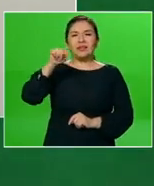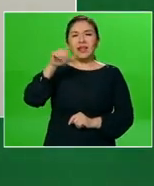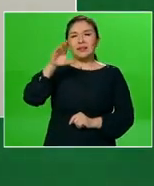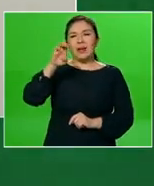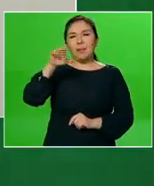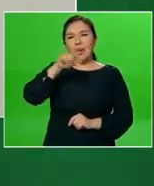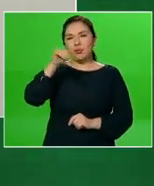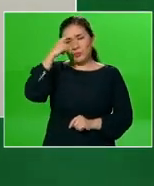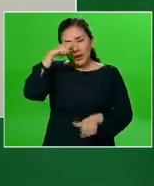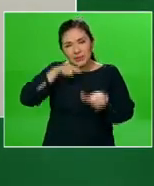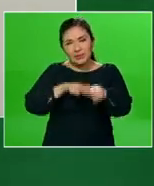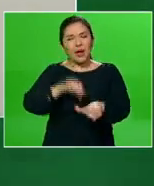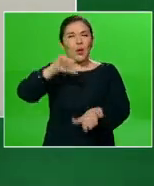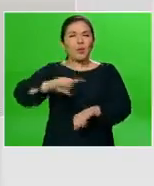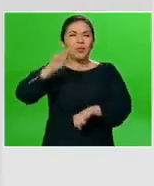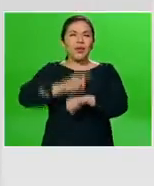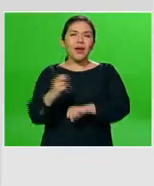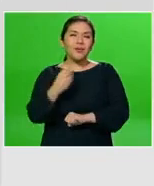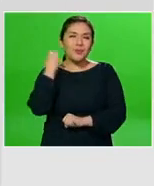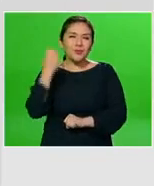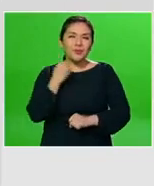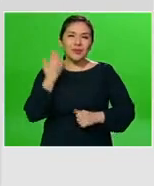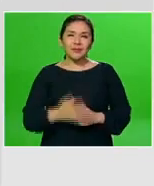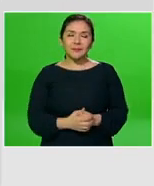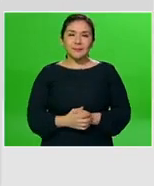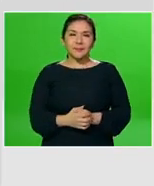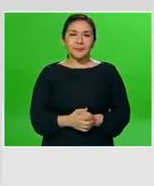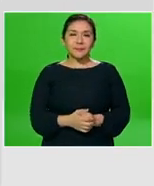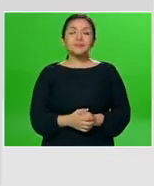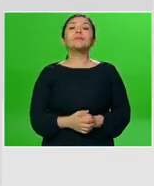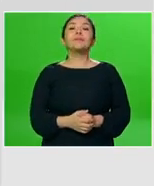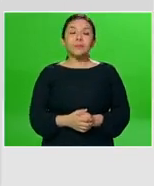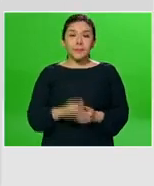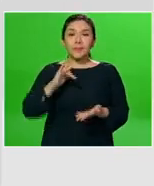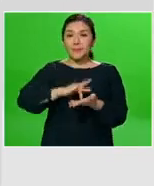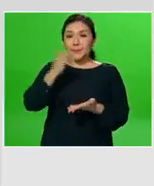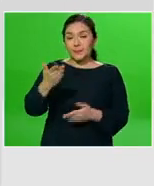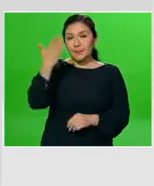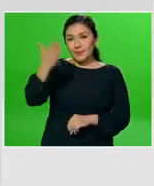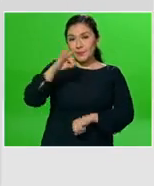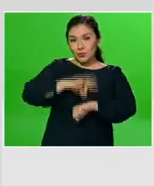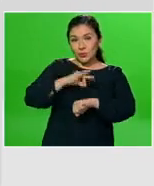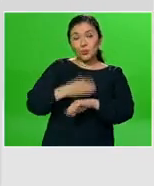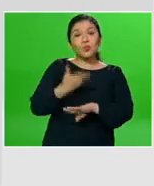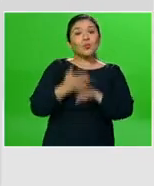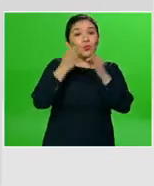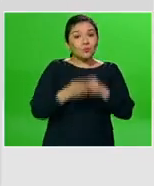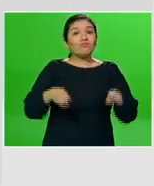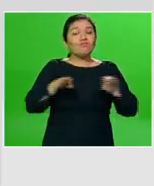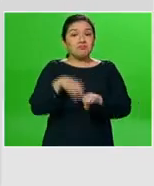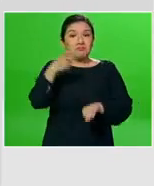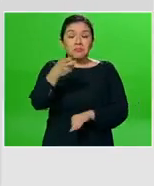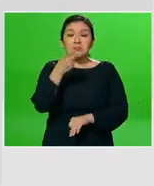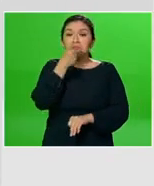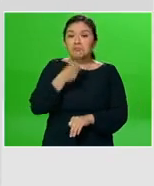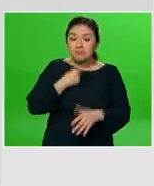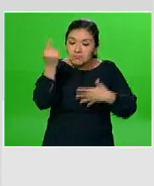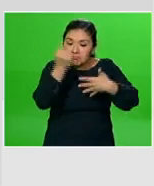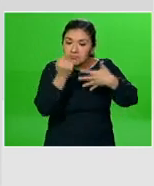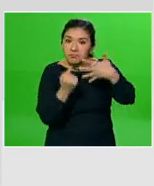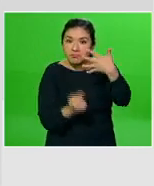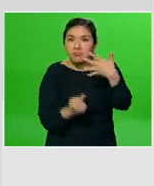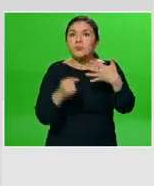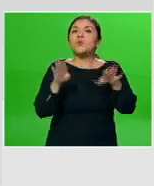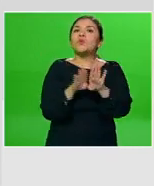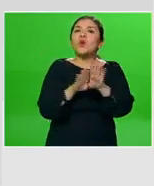continuar con la programación de hoy muchas gracias actor muy importante todo lo que nos comenta sobre todo el